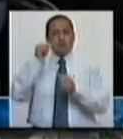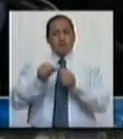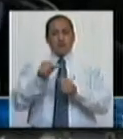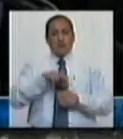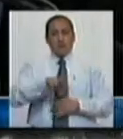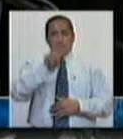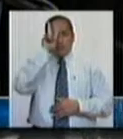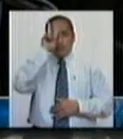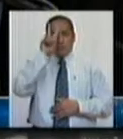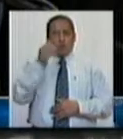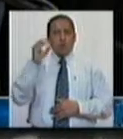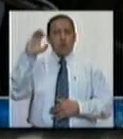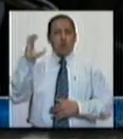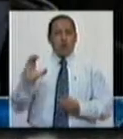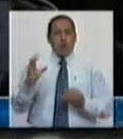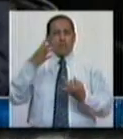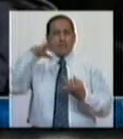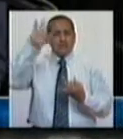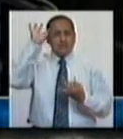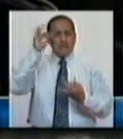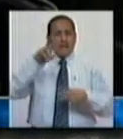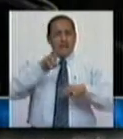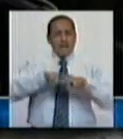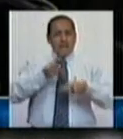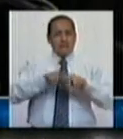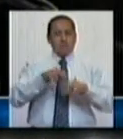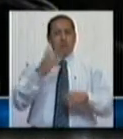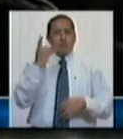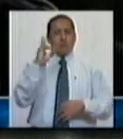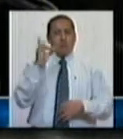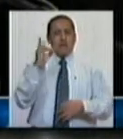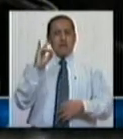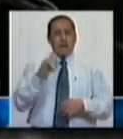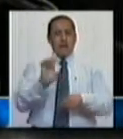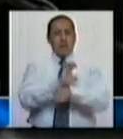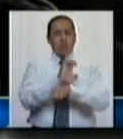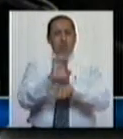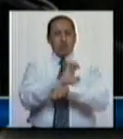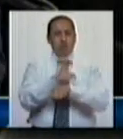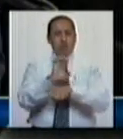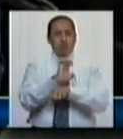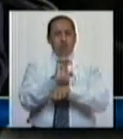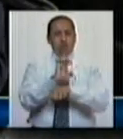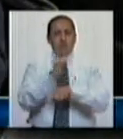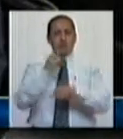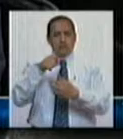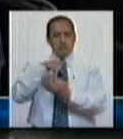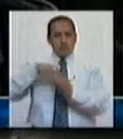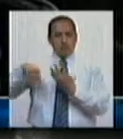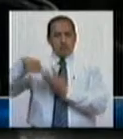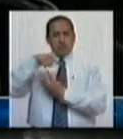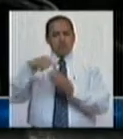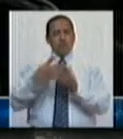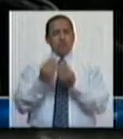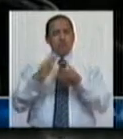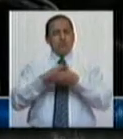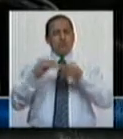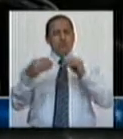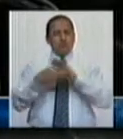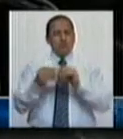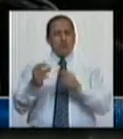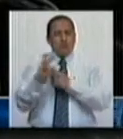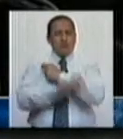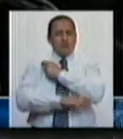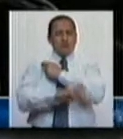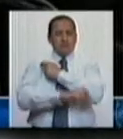como Colombia, Chile, Argentina, Bolivia, Ecuador, somos países con historia. Desde